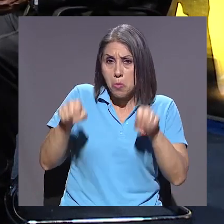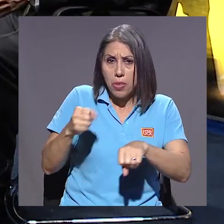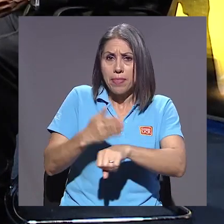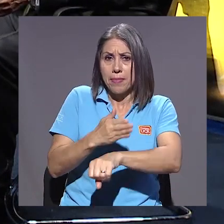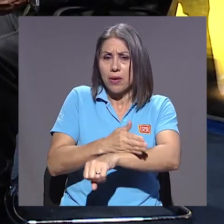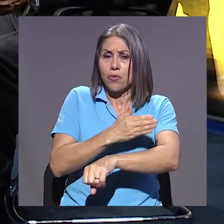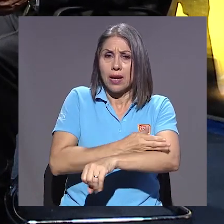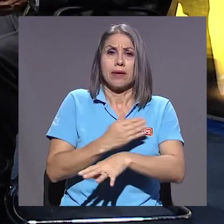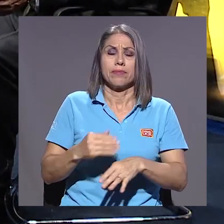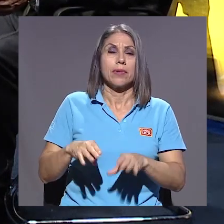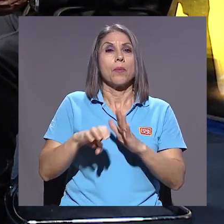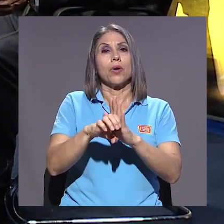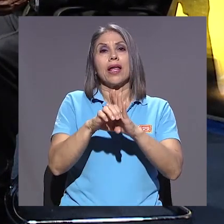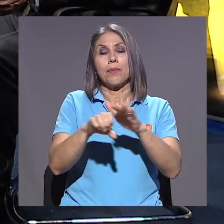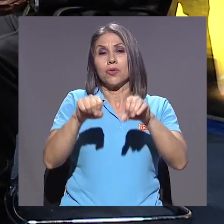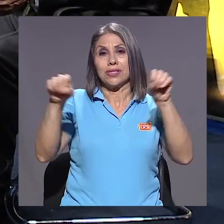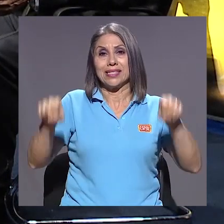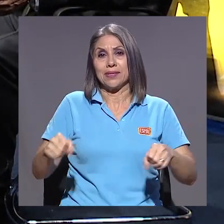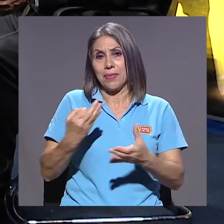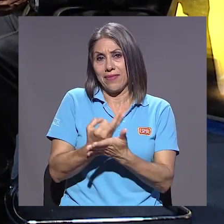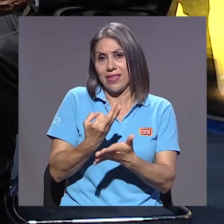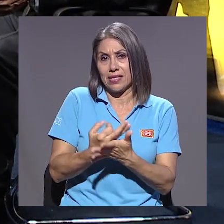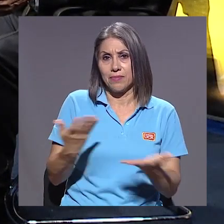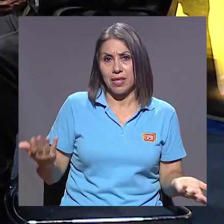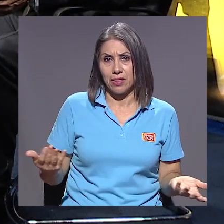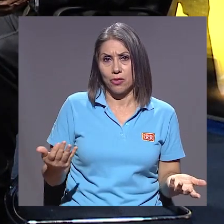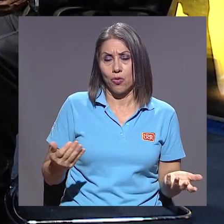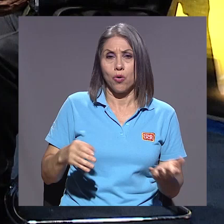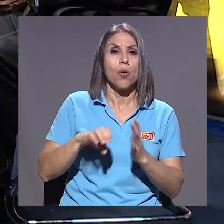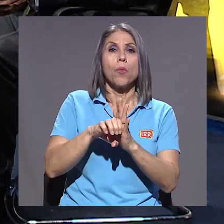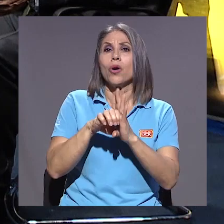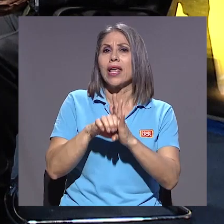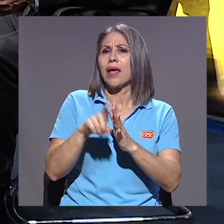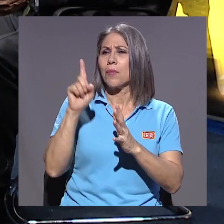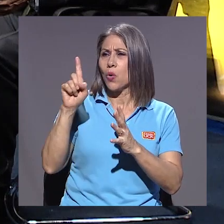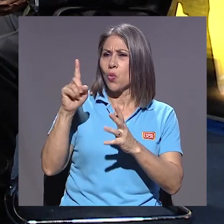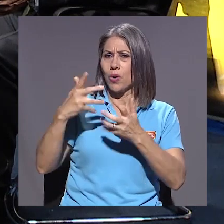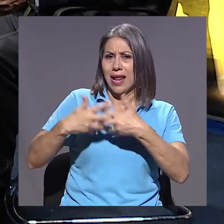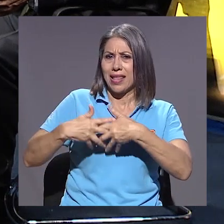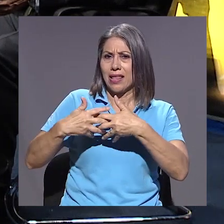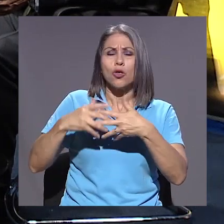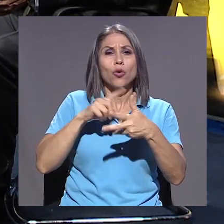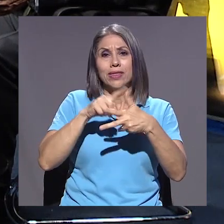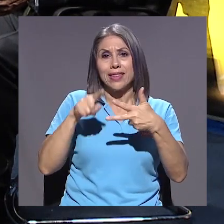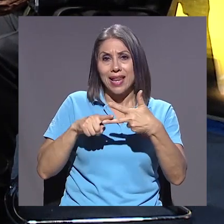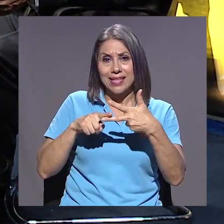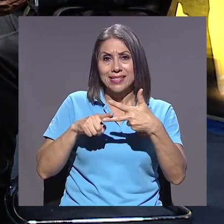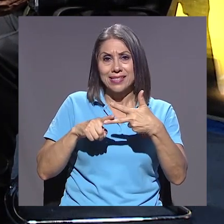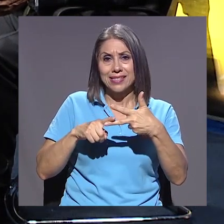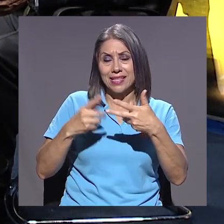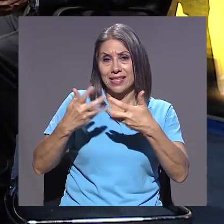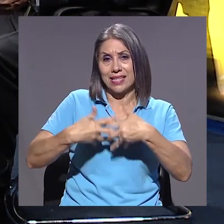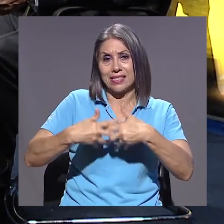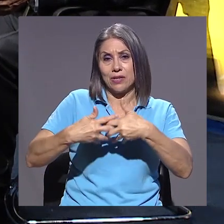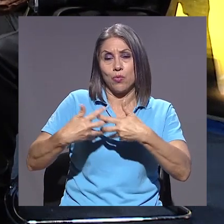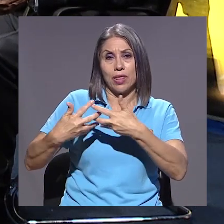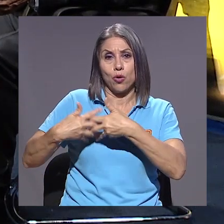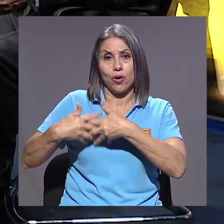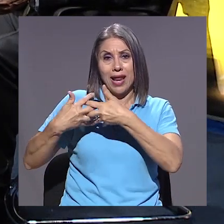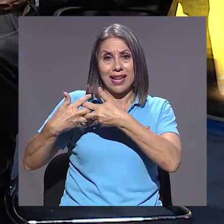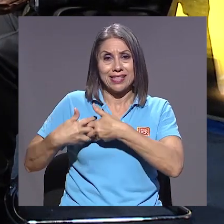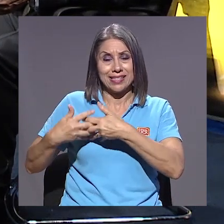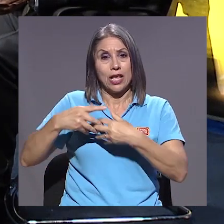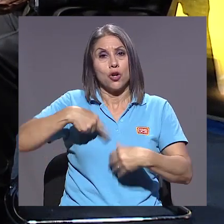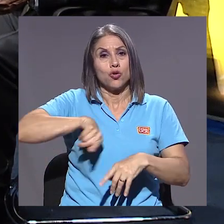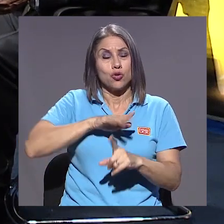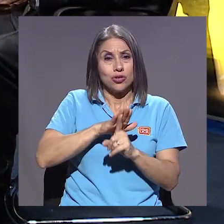otra parte, los esquemas de financiamiento, y hay, por ejemplo, una distribuidora que nos compró 3 distribuidoras que hemos